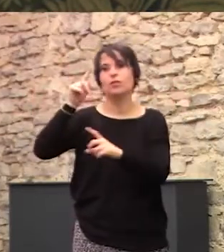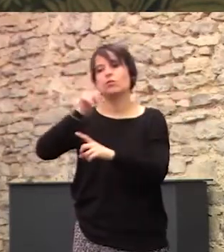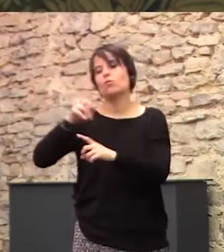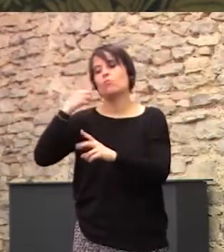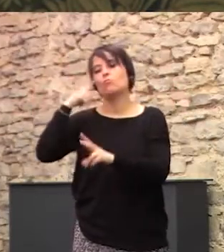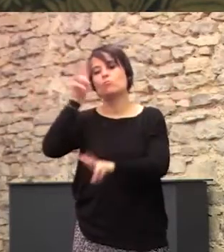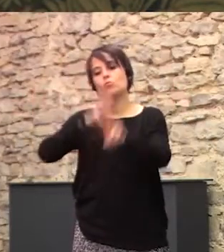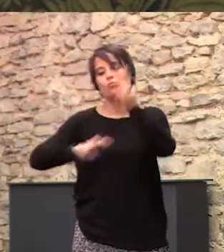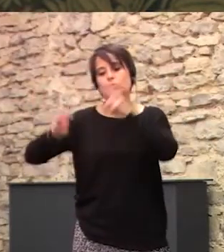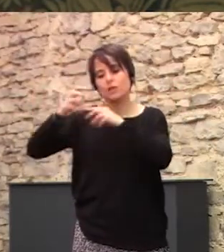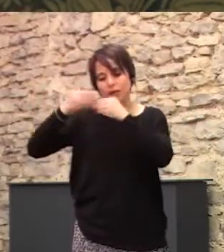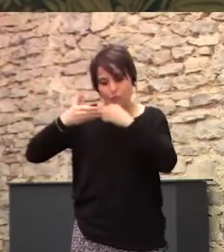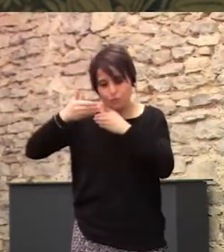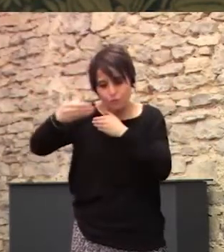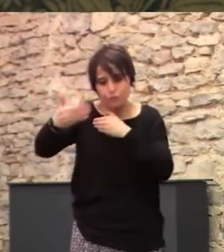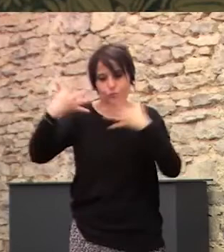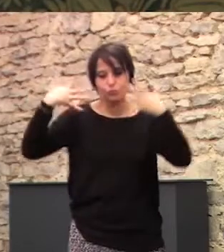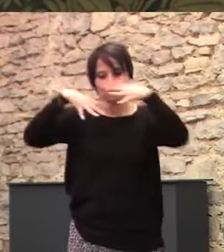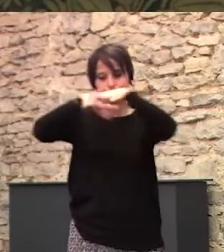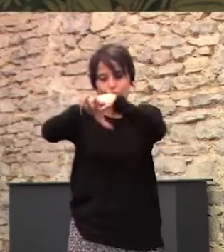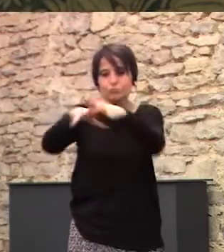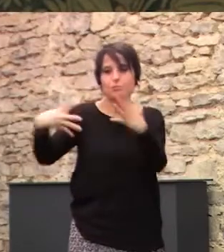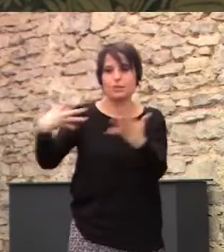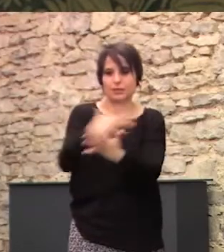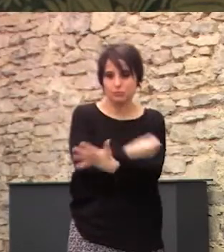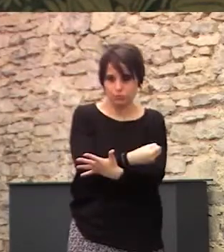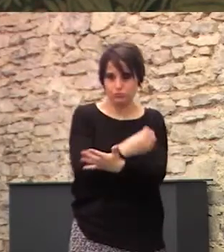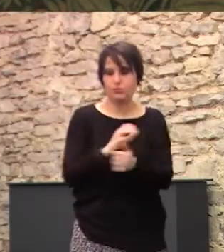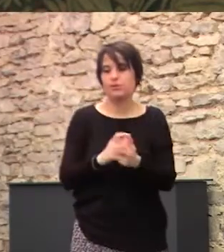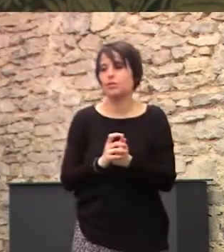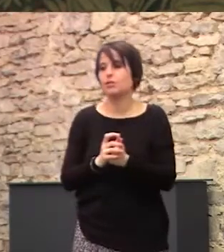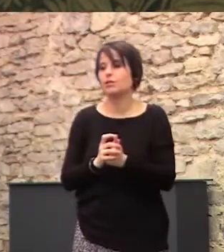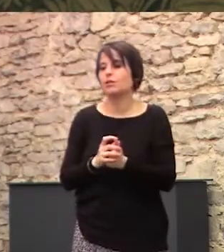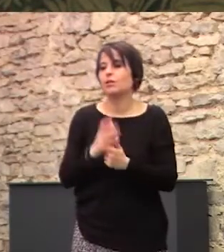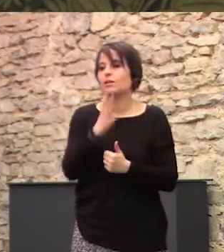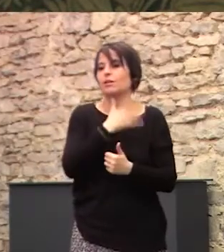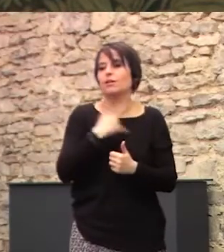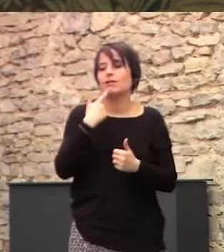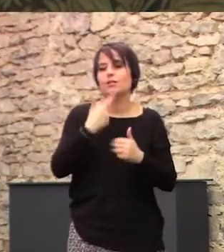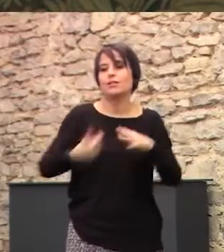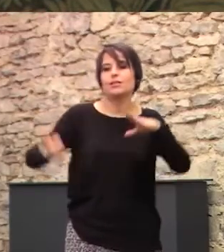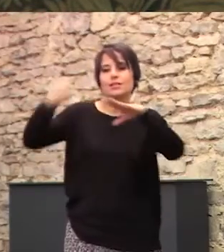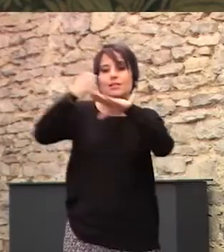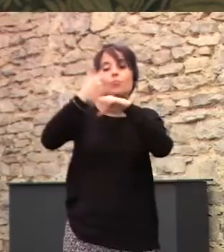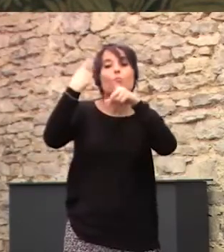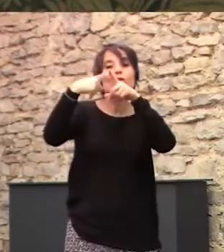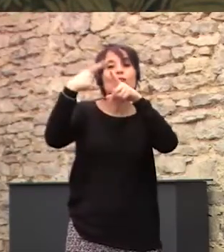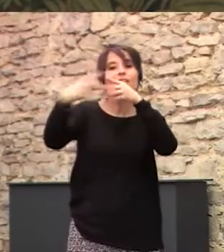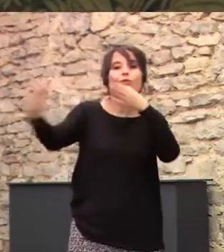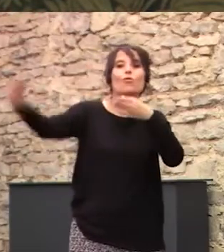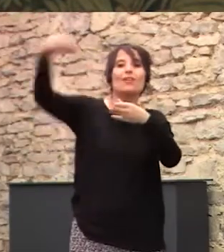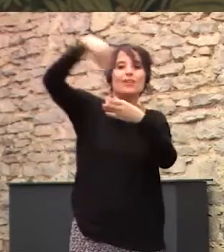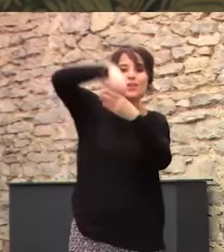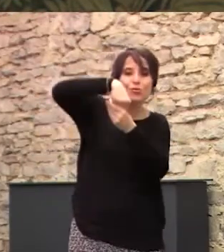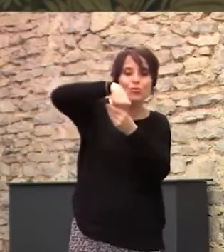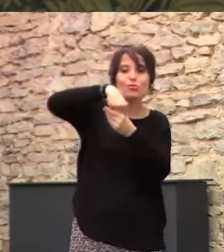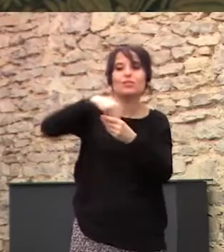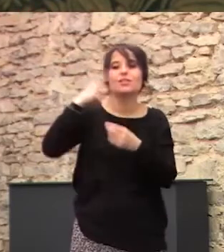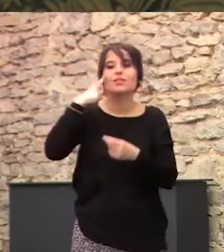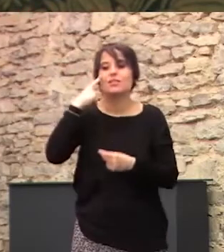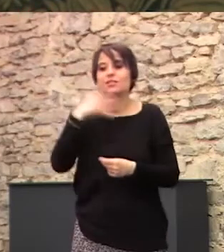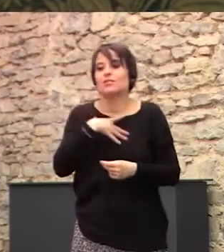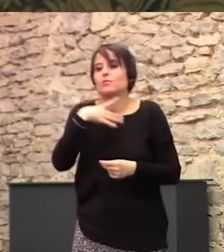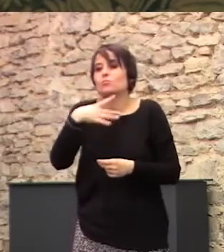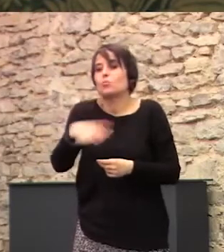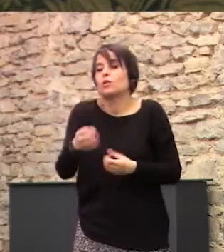buscar ese horizonte emancipador para todas, ¿no? Ese sujeto político incluyente, si pudierais